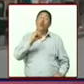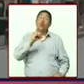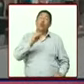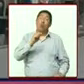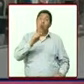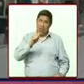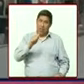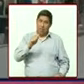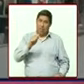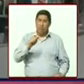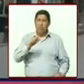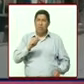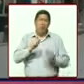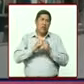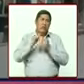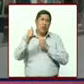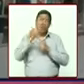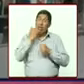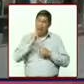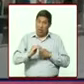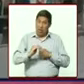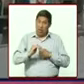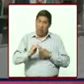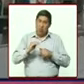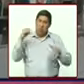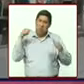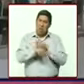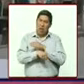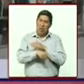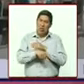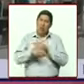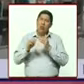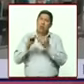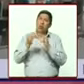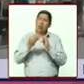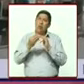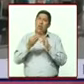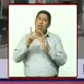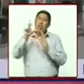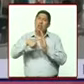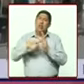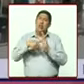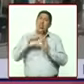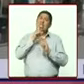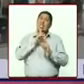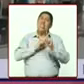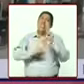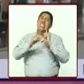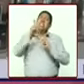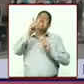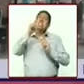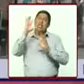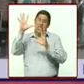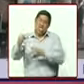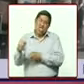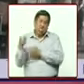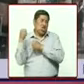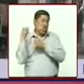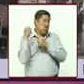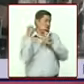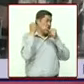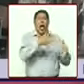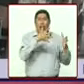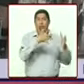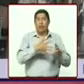secundario. Vale decir que esta menor habría sido asesinada en una comunidad y posteriormente llevada justamente hasta este municipio.